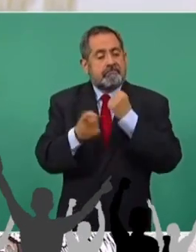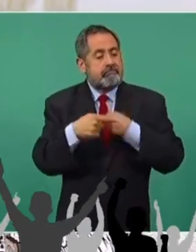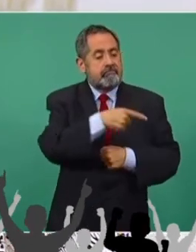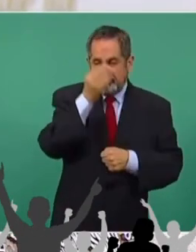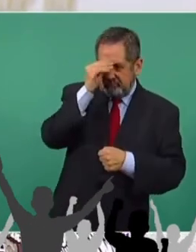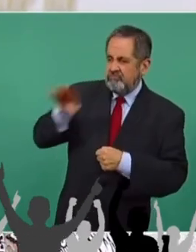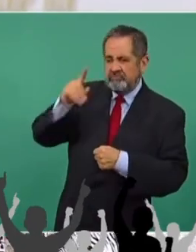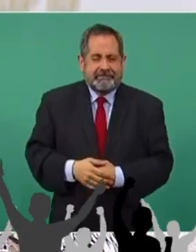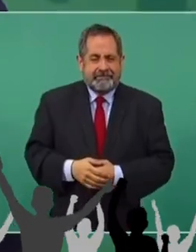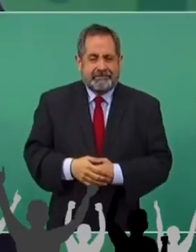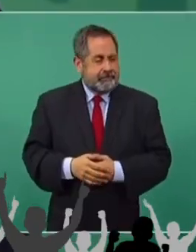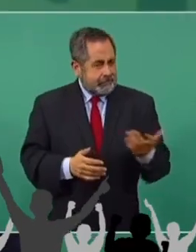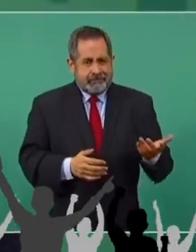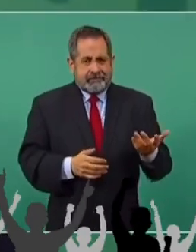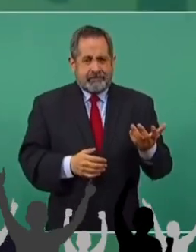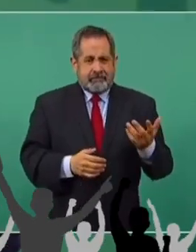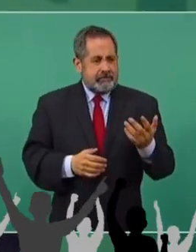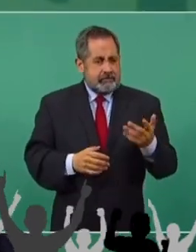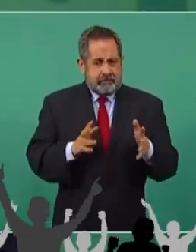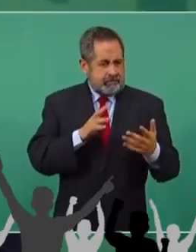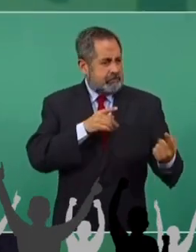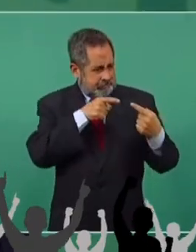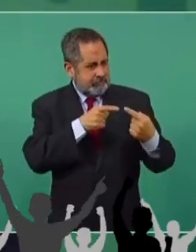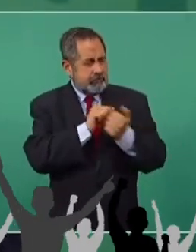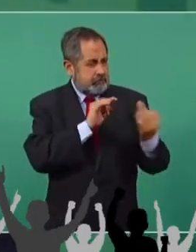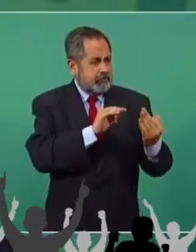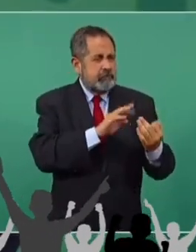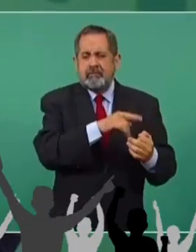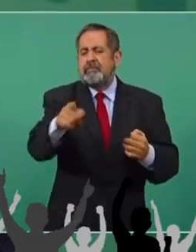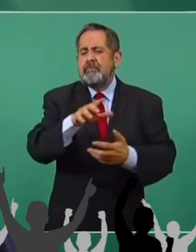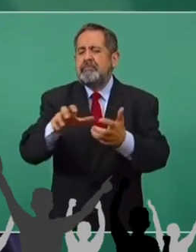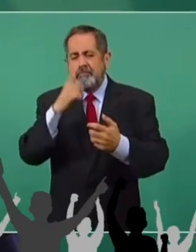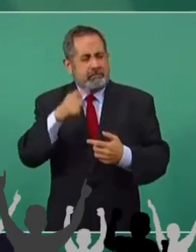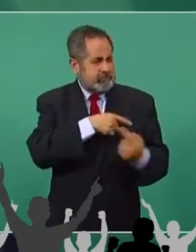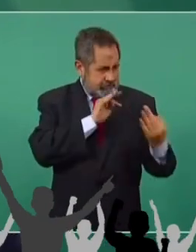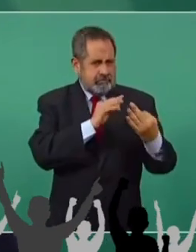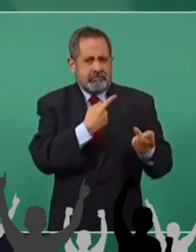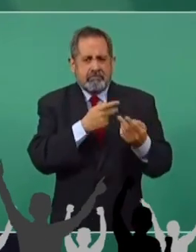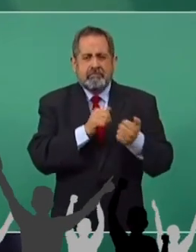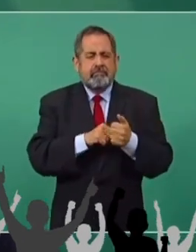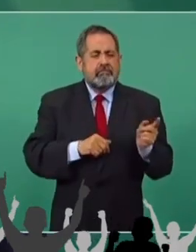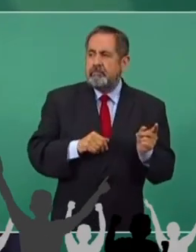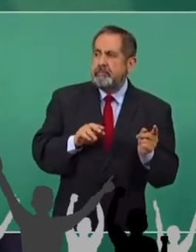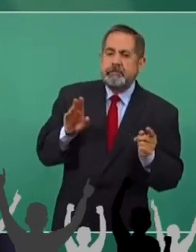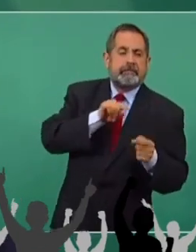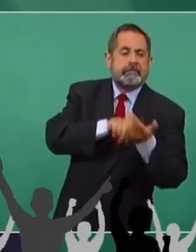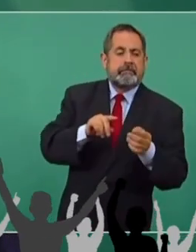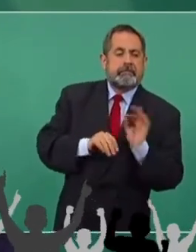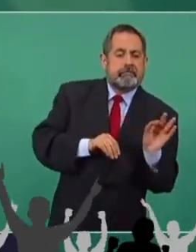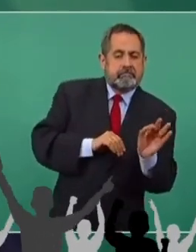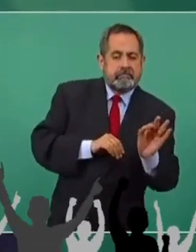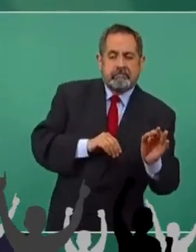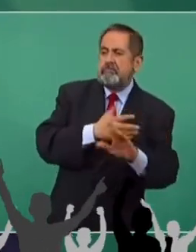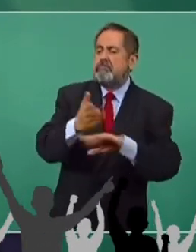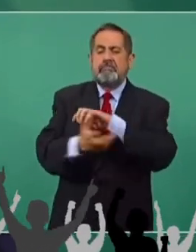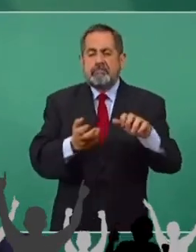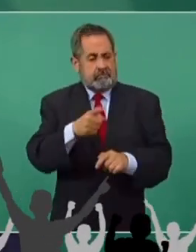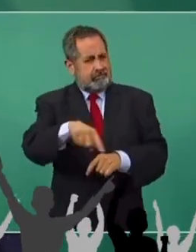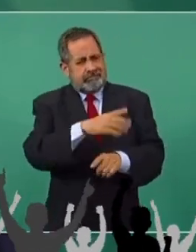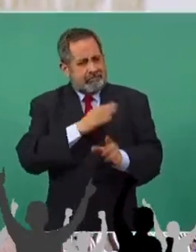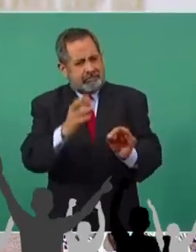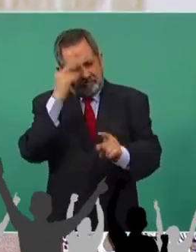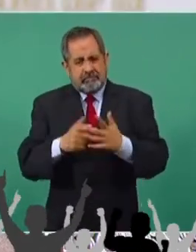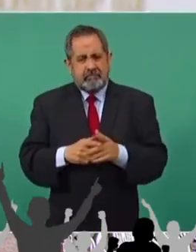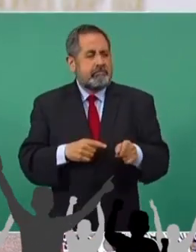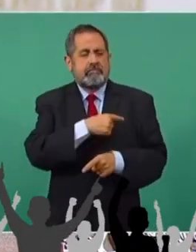es afectarnos a nosotros. ¿Por qué no continúan con el debate abierto en contra de nosotros y no agarran estas causas buenas